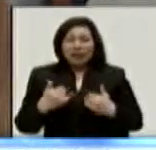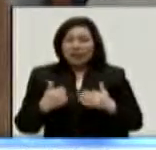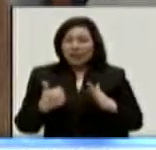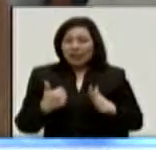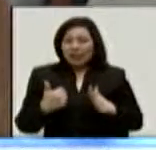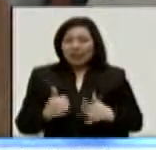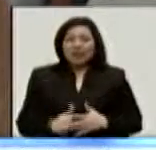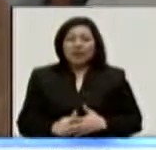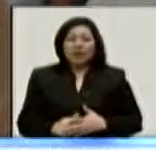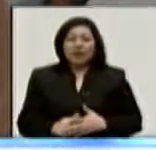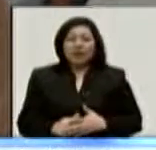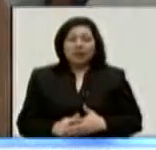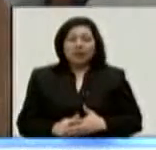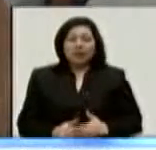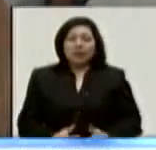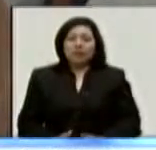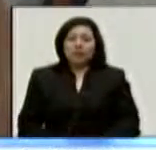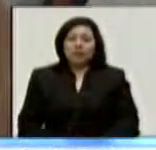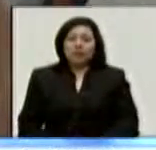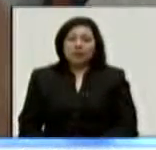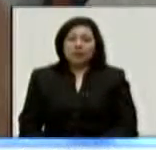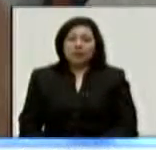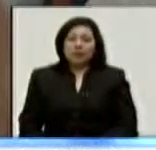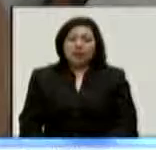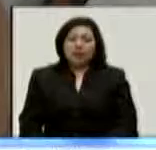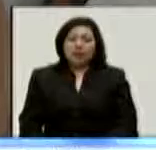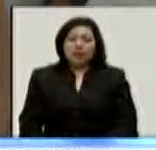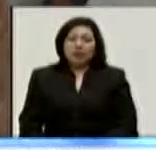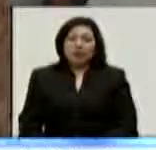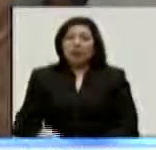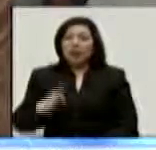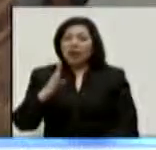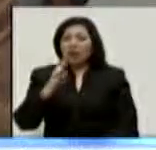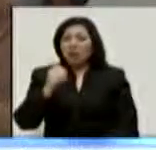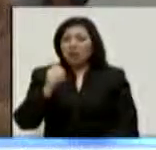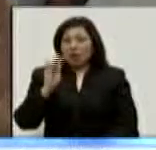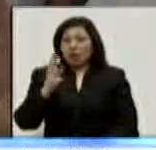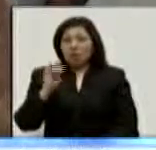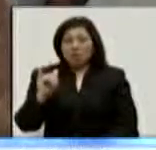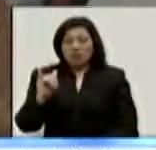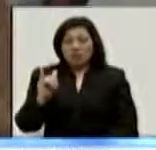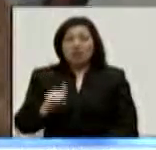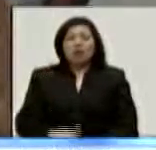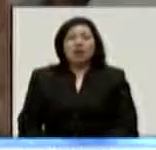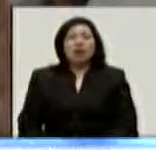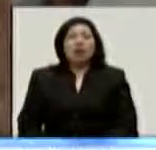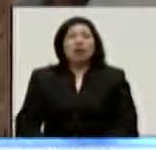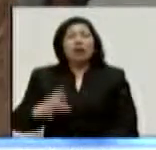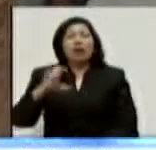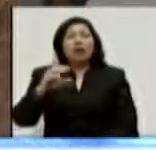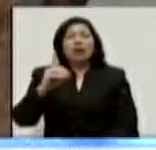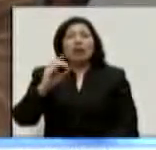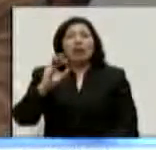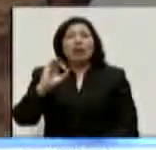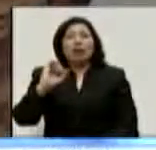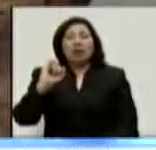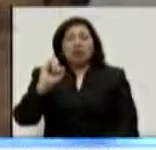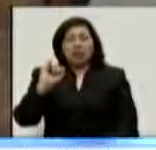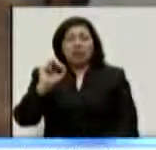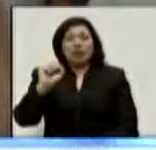baby. Más que junior, es baby. La baby Discover. Ahora, la baby Discover, ¿qué dice acá en